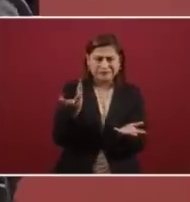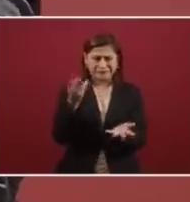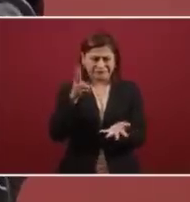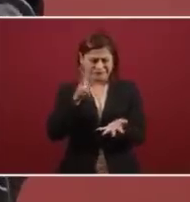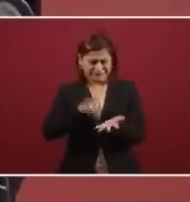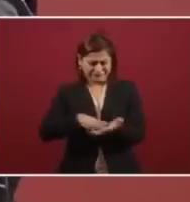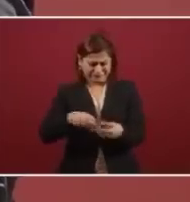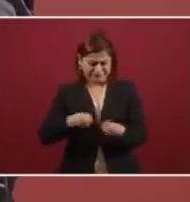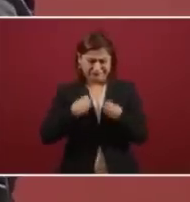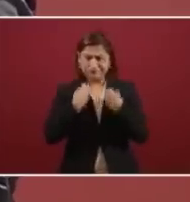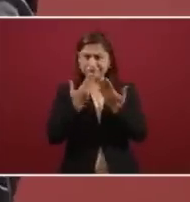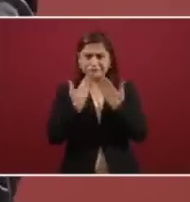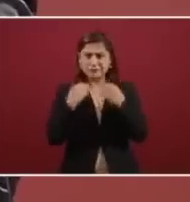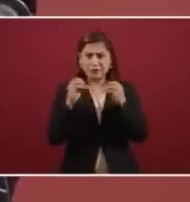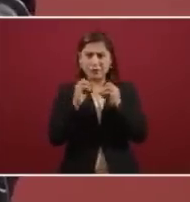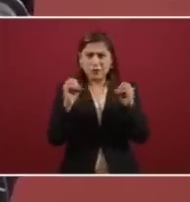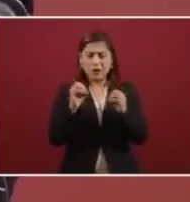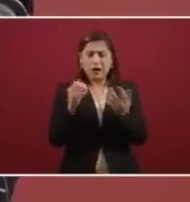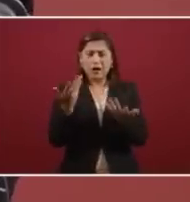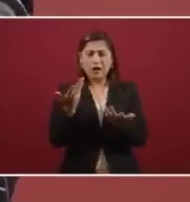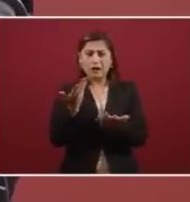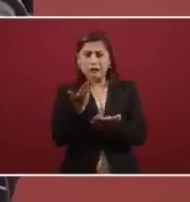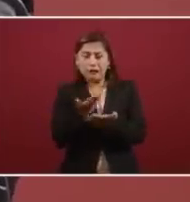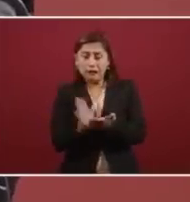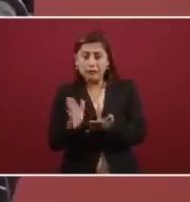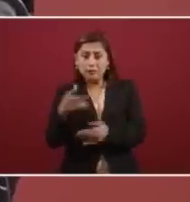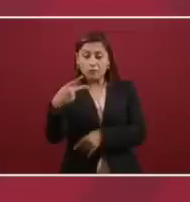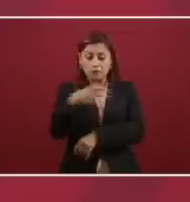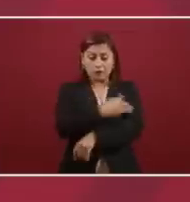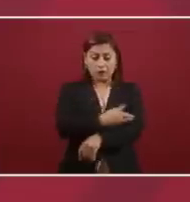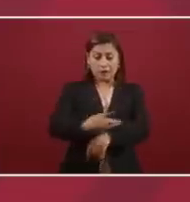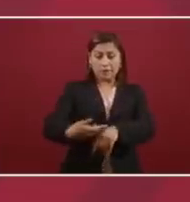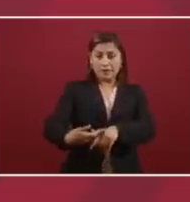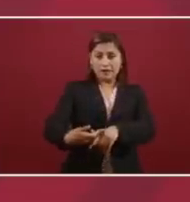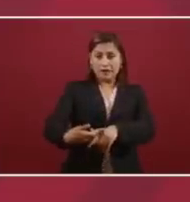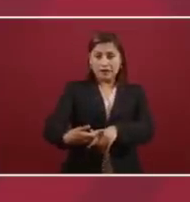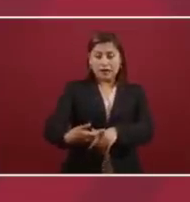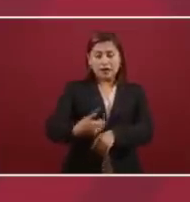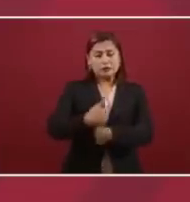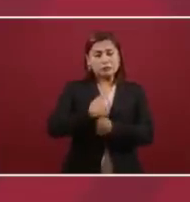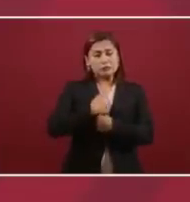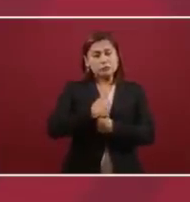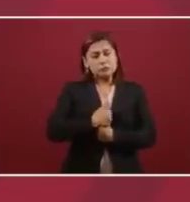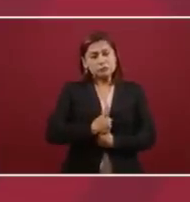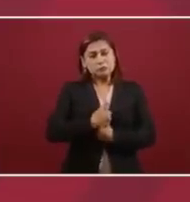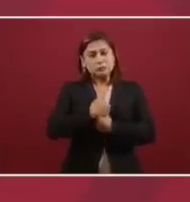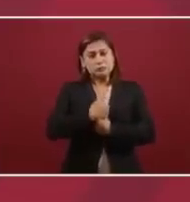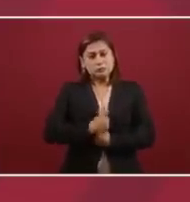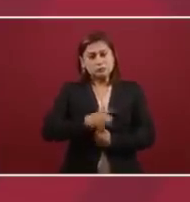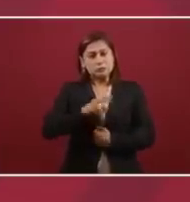cuánto sufrimiento a la familia por todas las madres